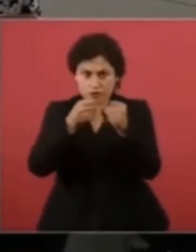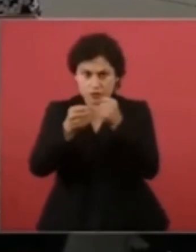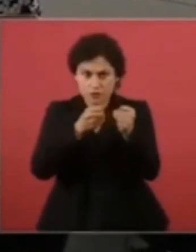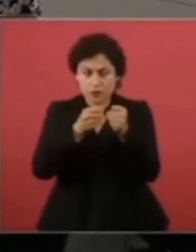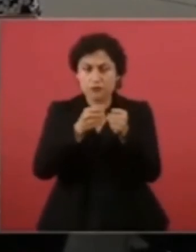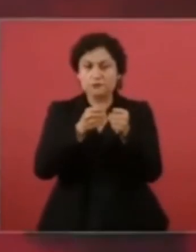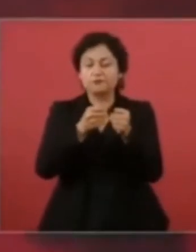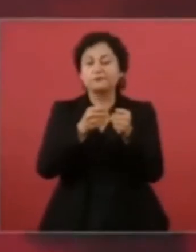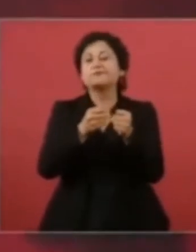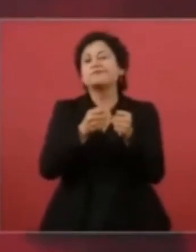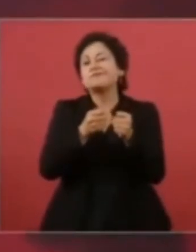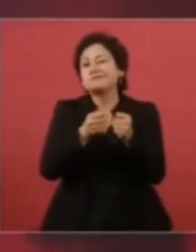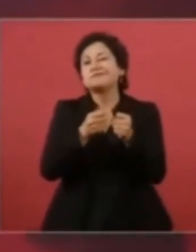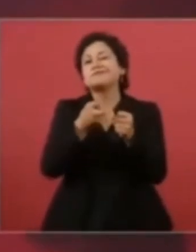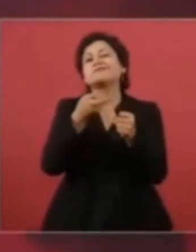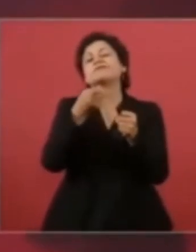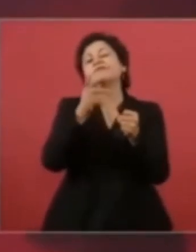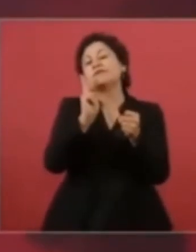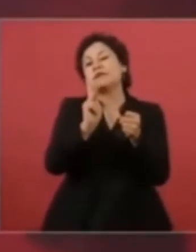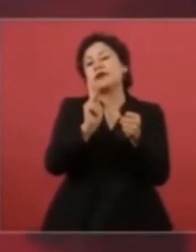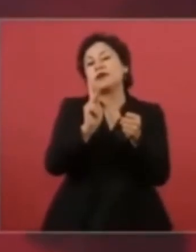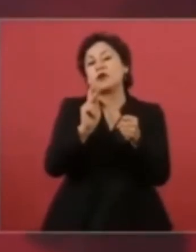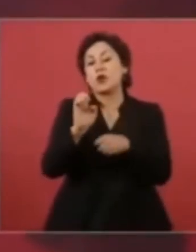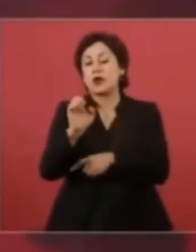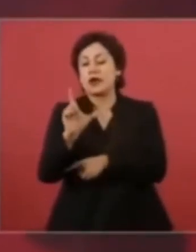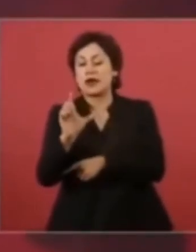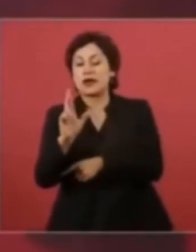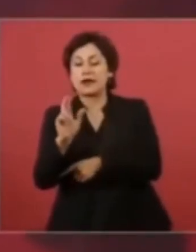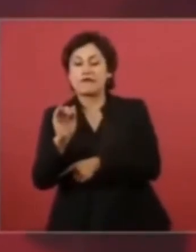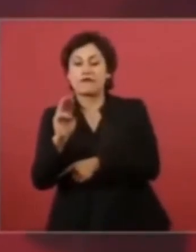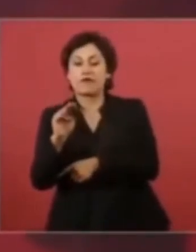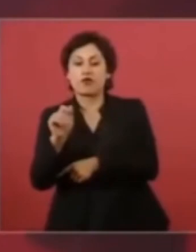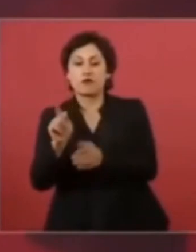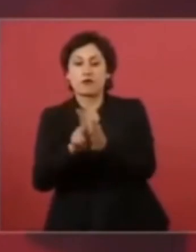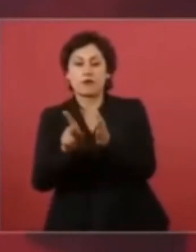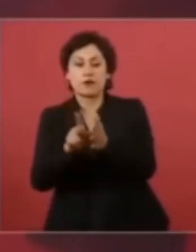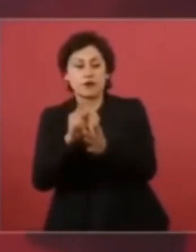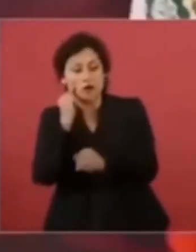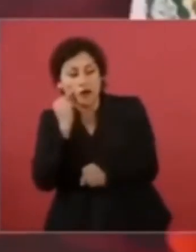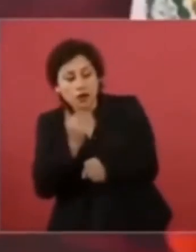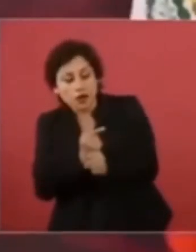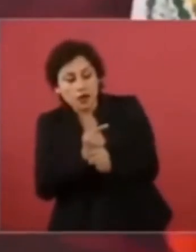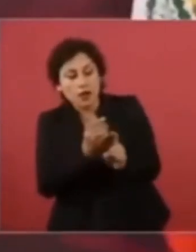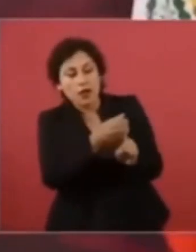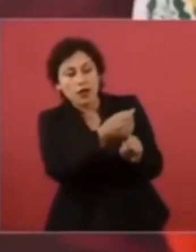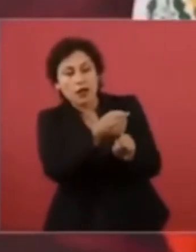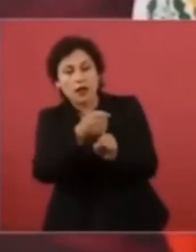Pero los agarran ahí en el Reforma y los meten al redil